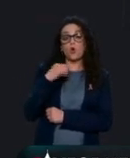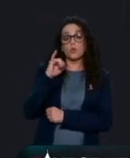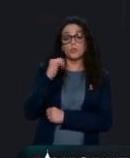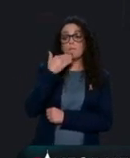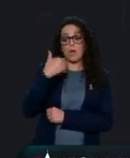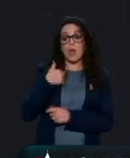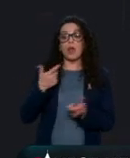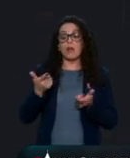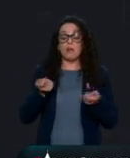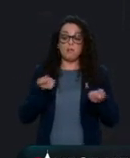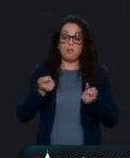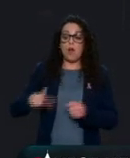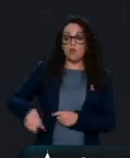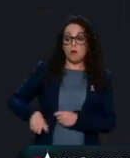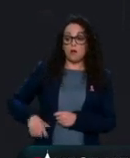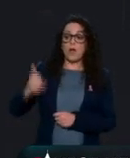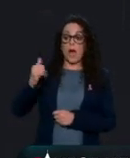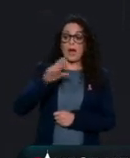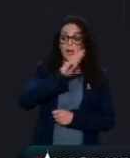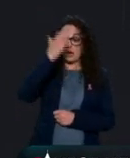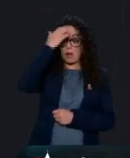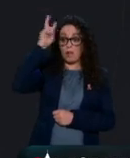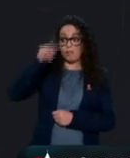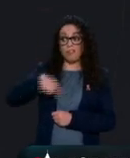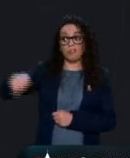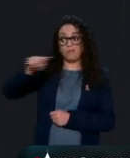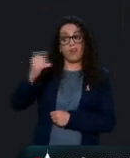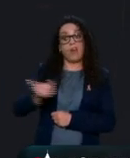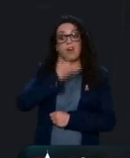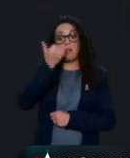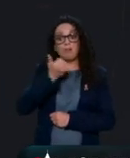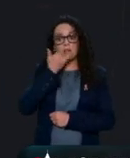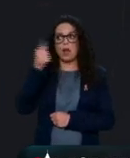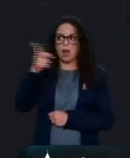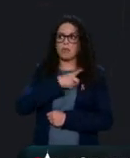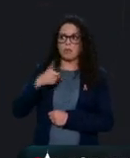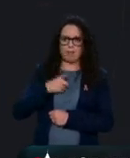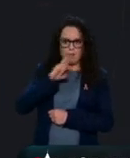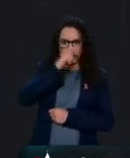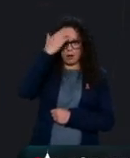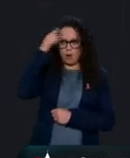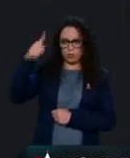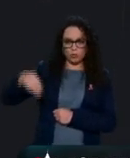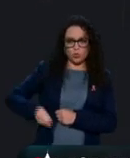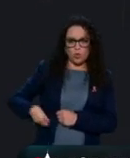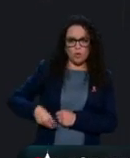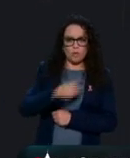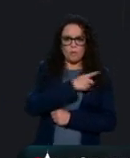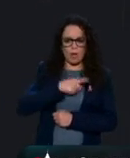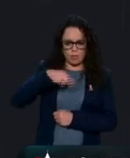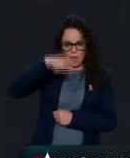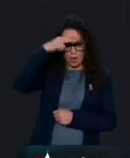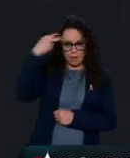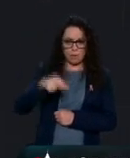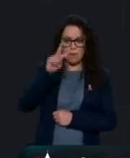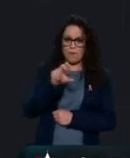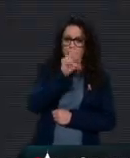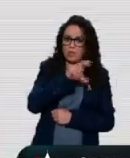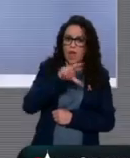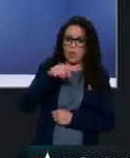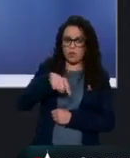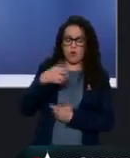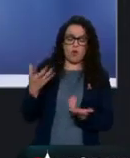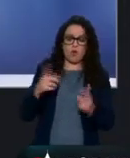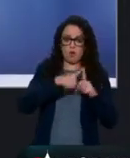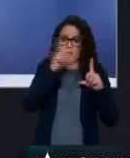por reconocer esta deuda monstruosa que ha heredado a México y que le ha impedido el crecimiento del país en muchos sentidos. Y que no, o